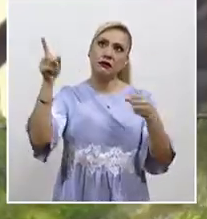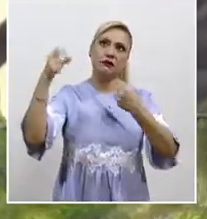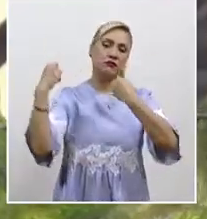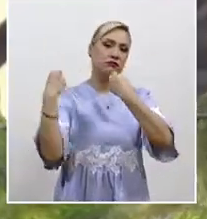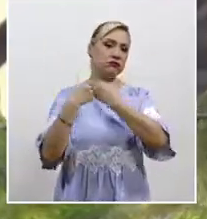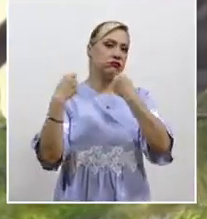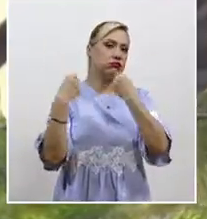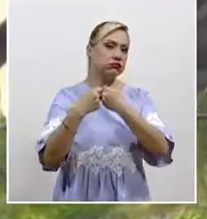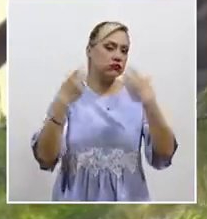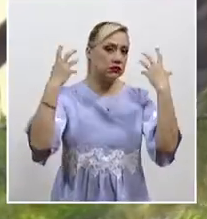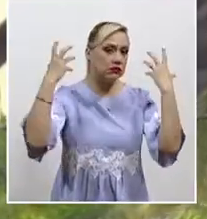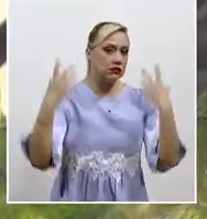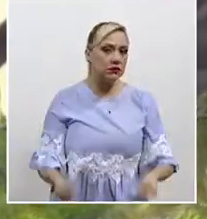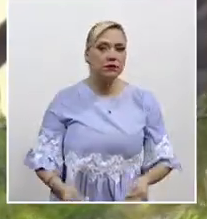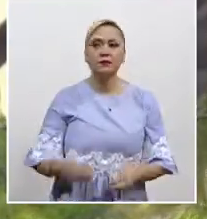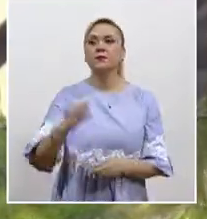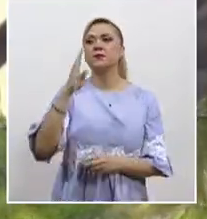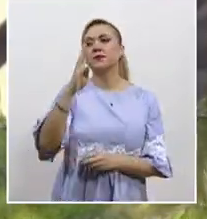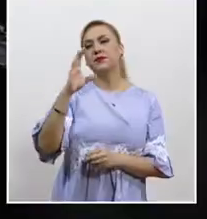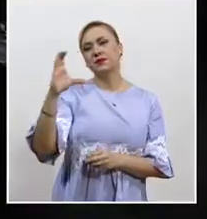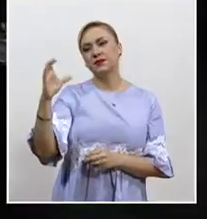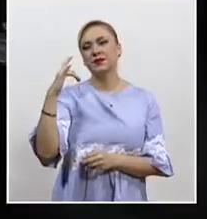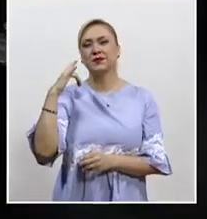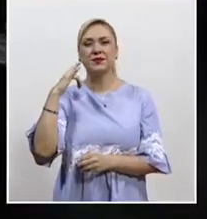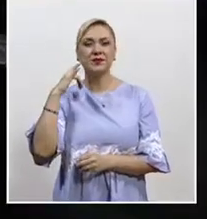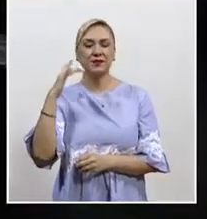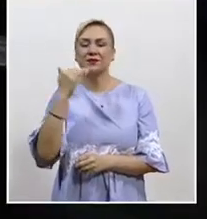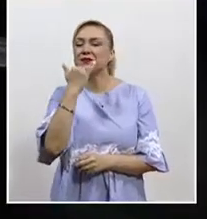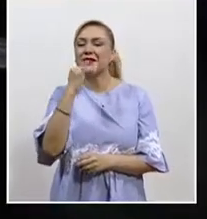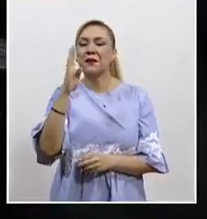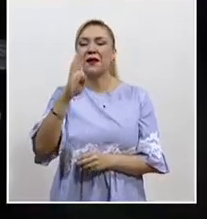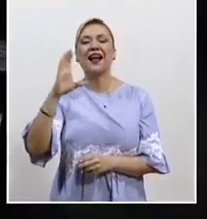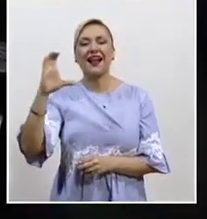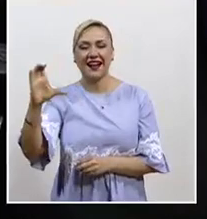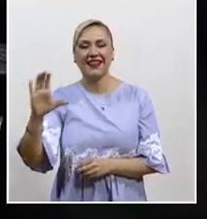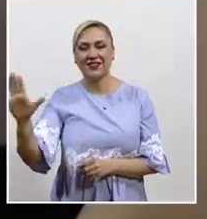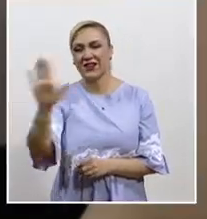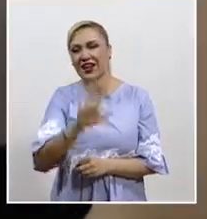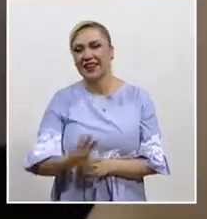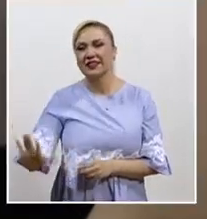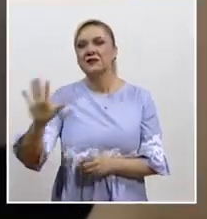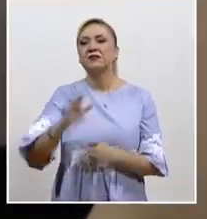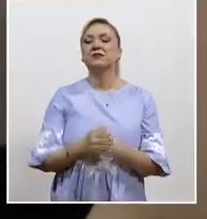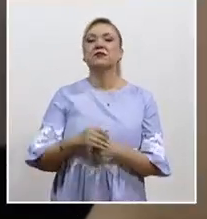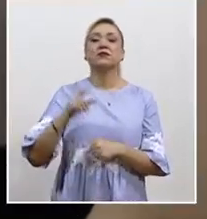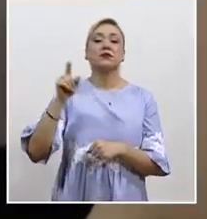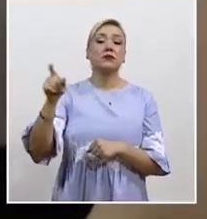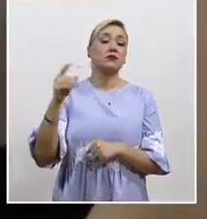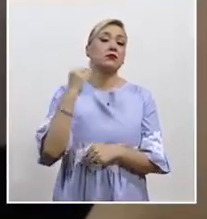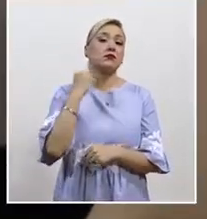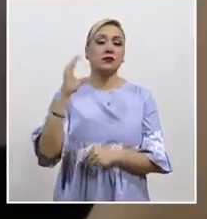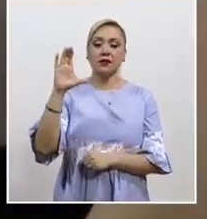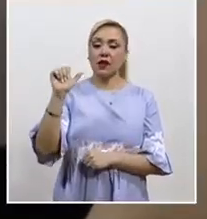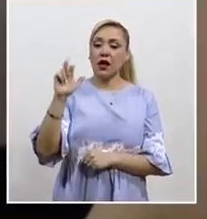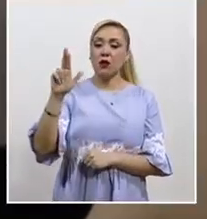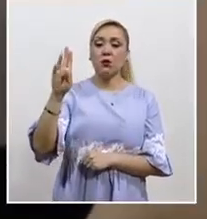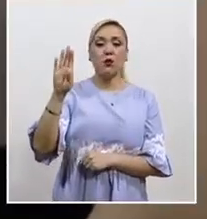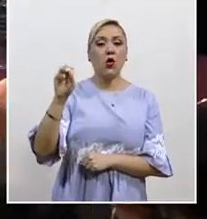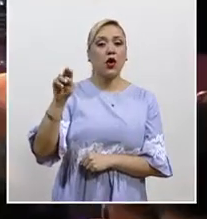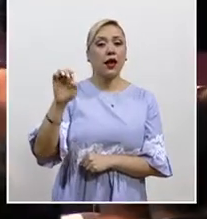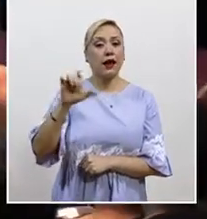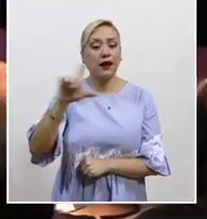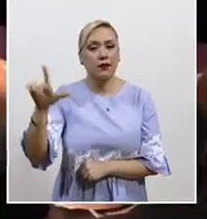en tijuana baja california en el marco del foro una jueza y un juez federal en tu vida el doctor miguel carbonell abogado constitucionalista